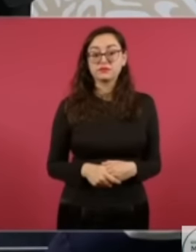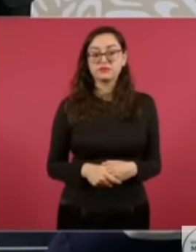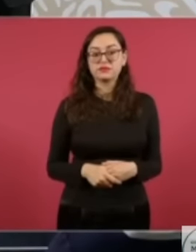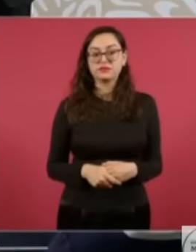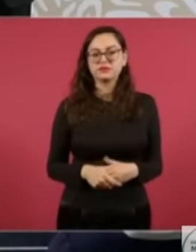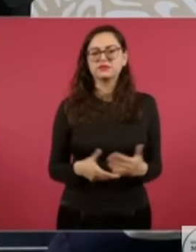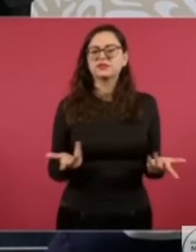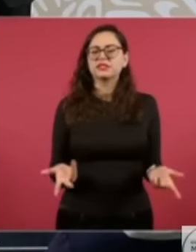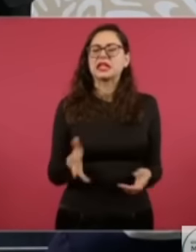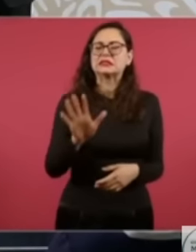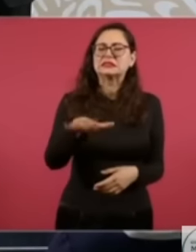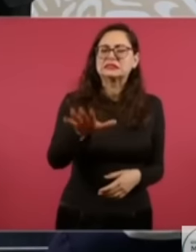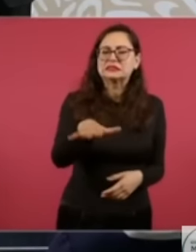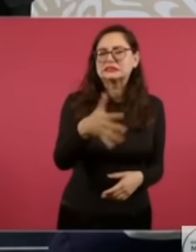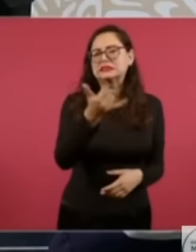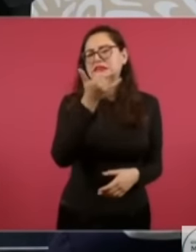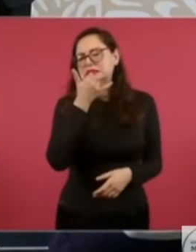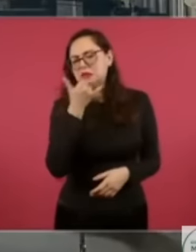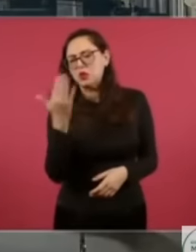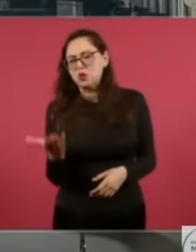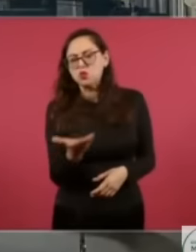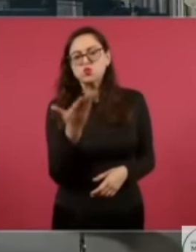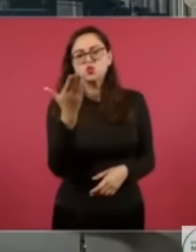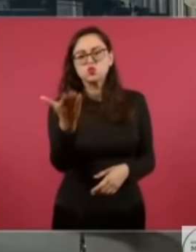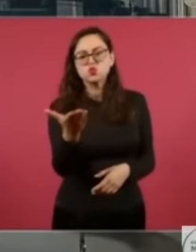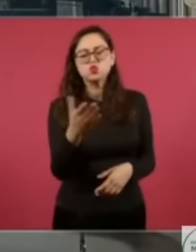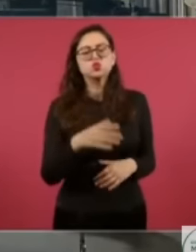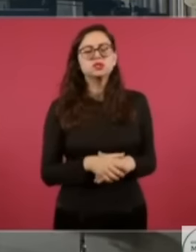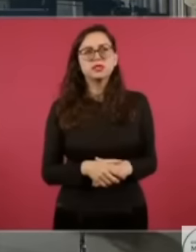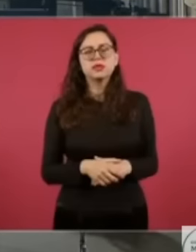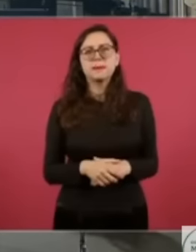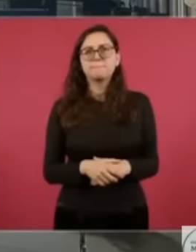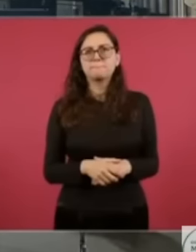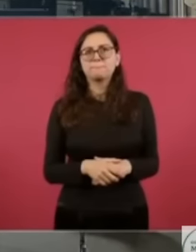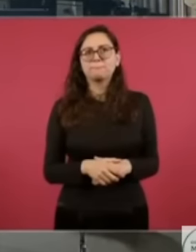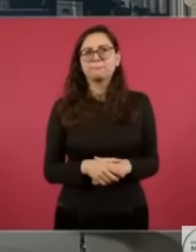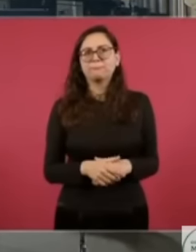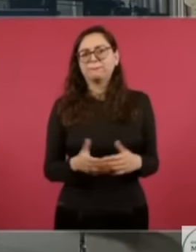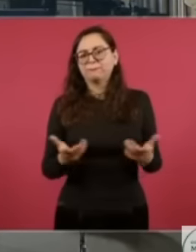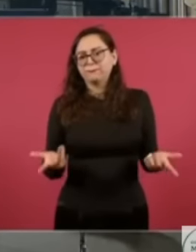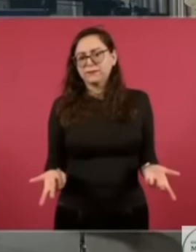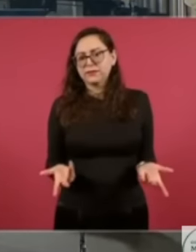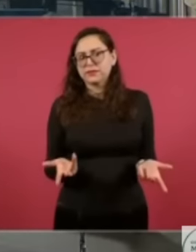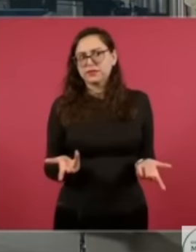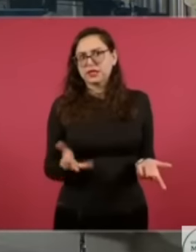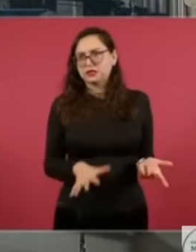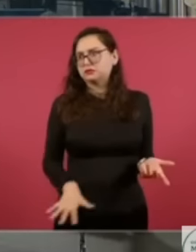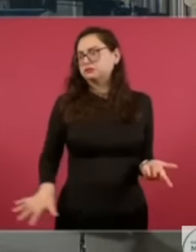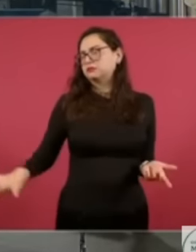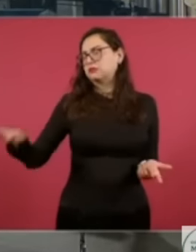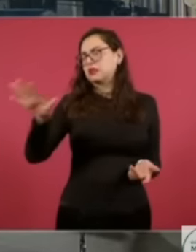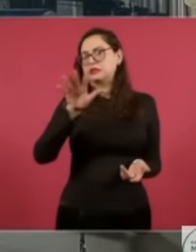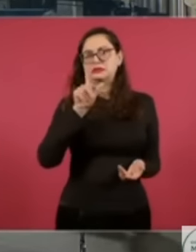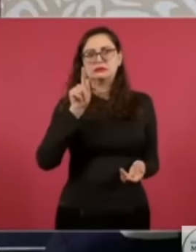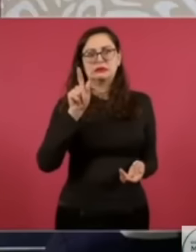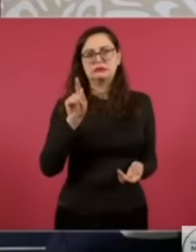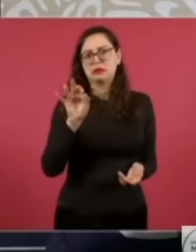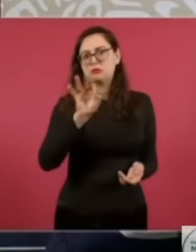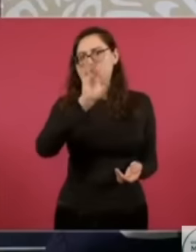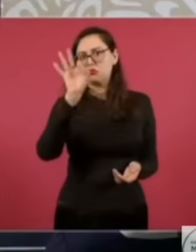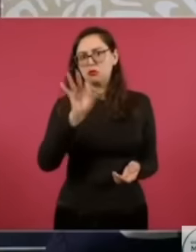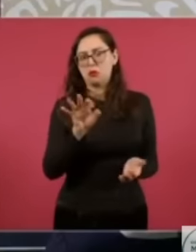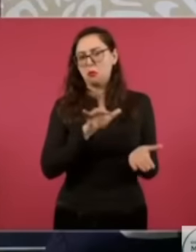por qué usted no le pidió a la población con tanto? Usted se va a ir con el 70% de aprobación, se tiene